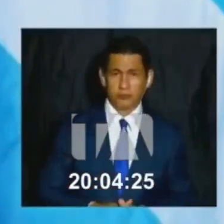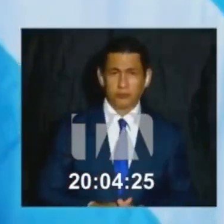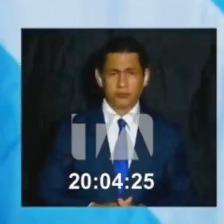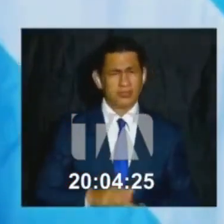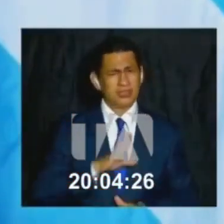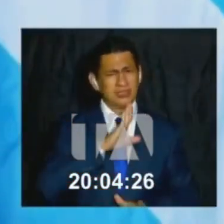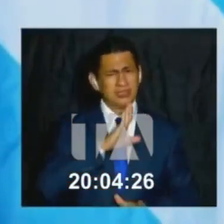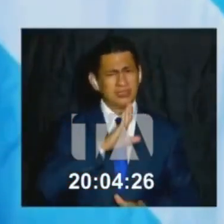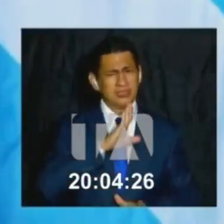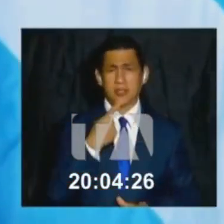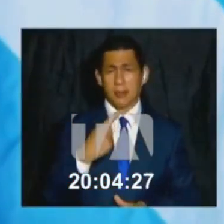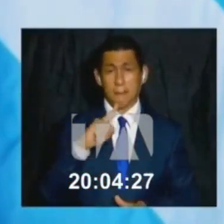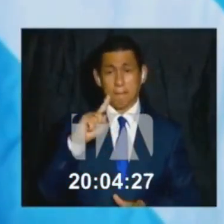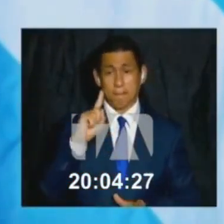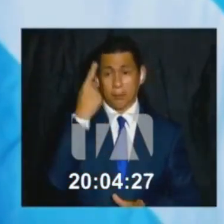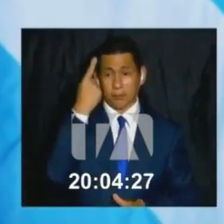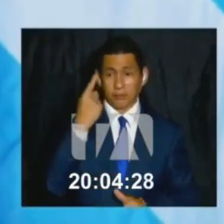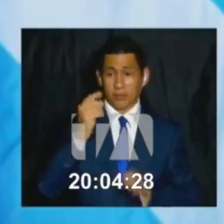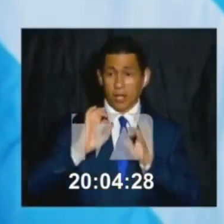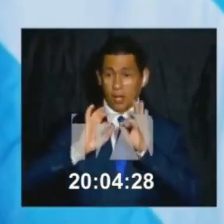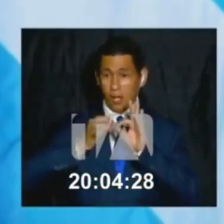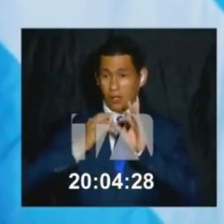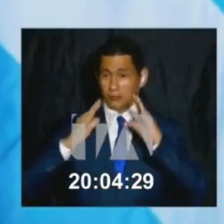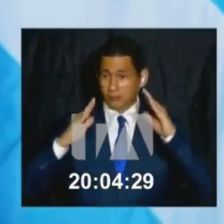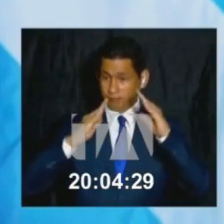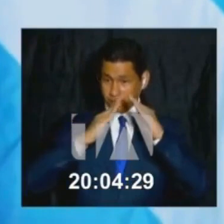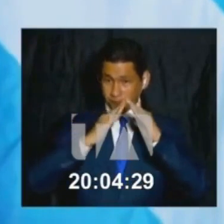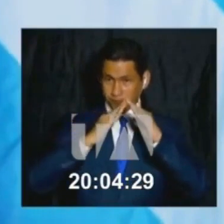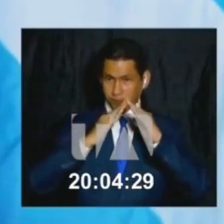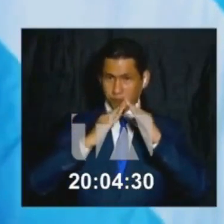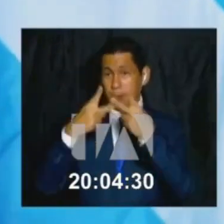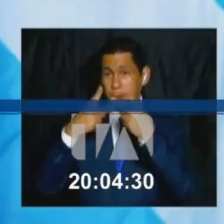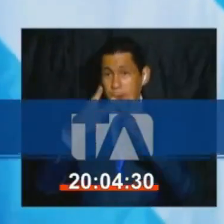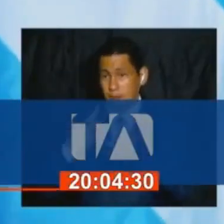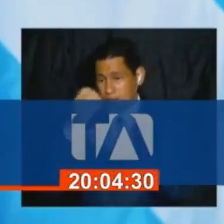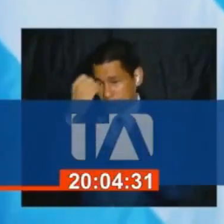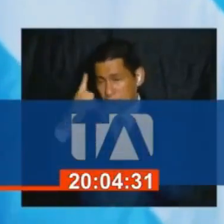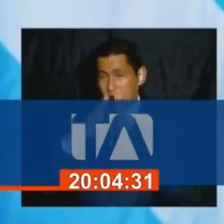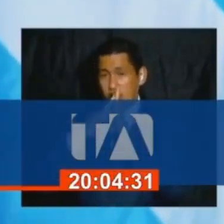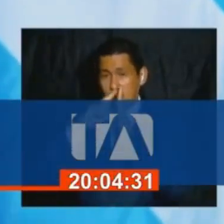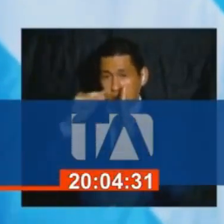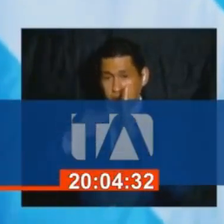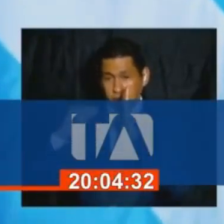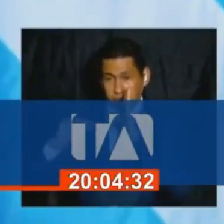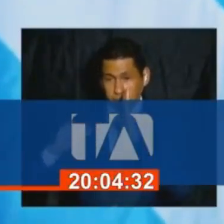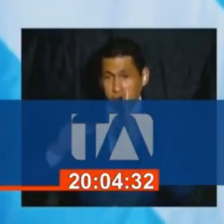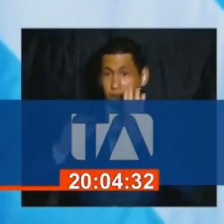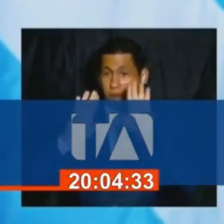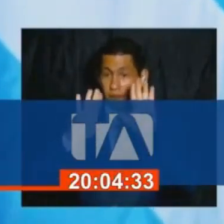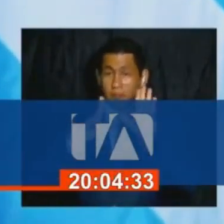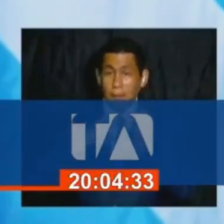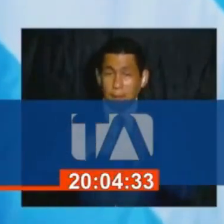Siempre dijimos que lo primero era ordenar la casa, y para eso hicimos dos cosas. Ordenamos recursos, ha permitido pagar a más